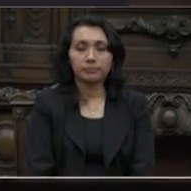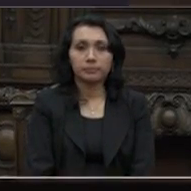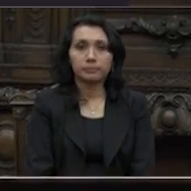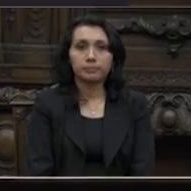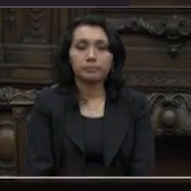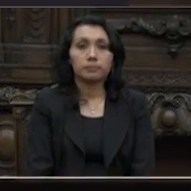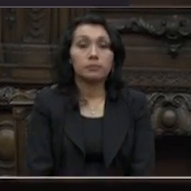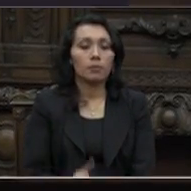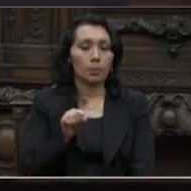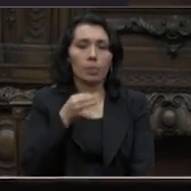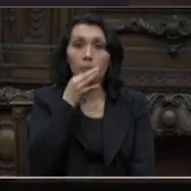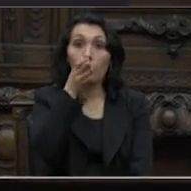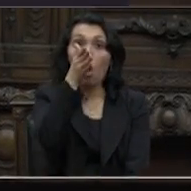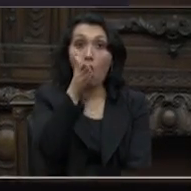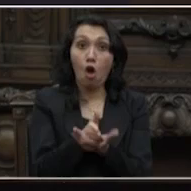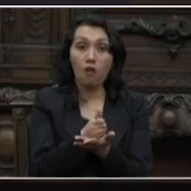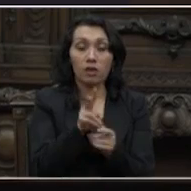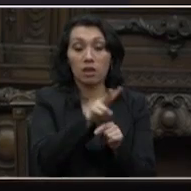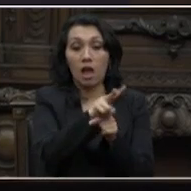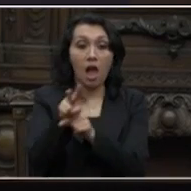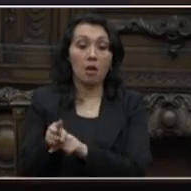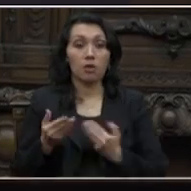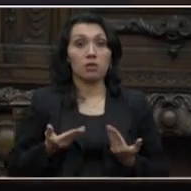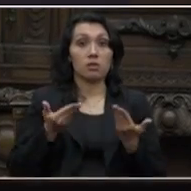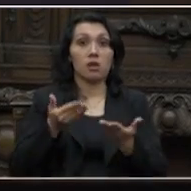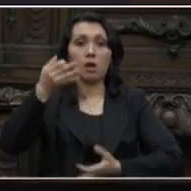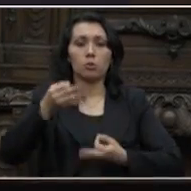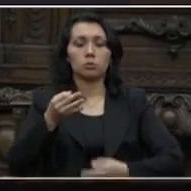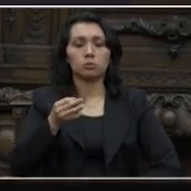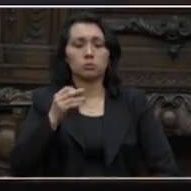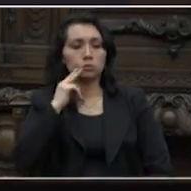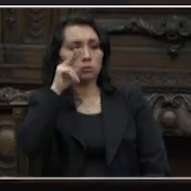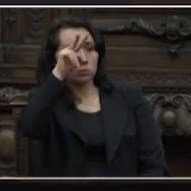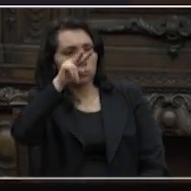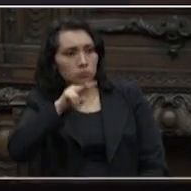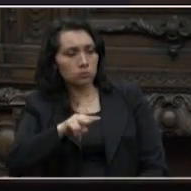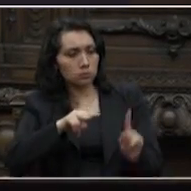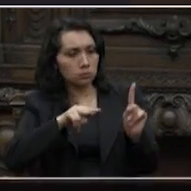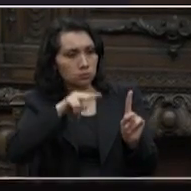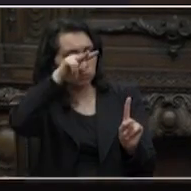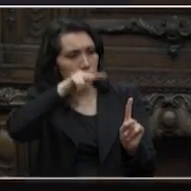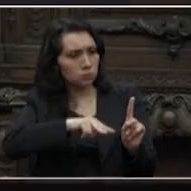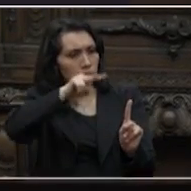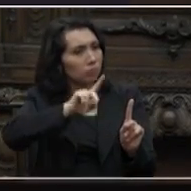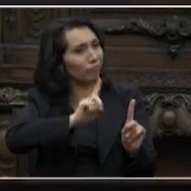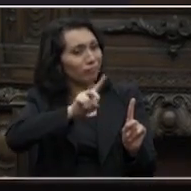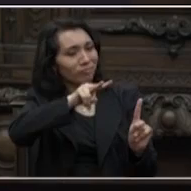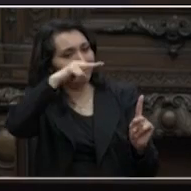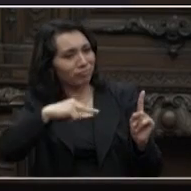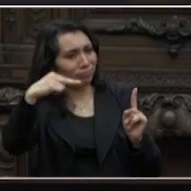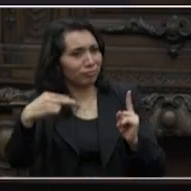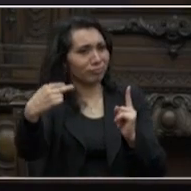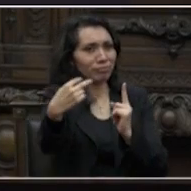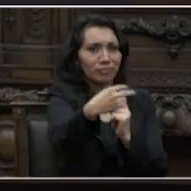Y entonces obliga a los administradores de justicia a ver el sujeto en múltiples dimensiones, ¿verdad? Y